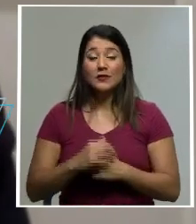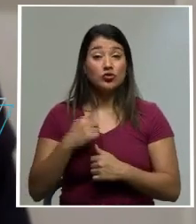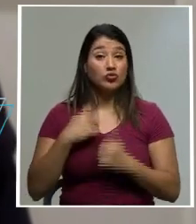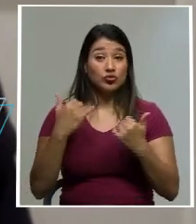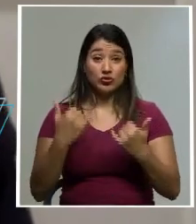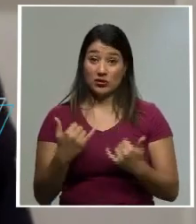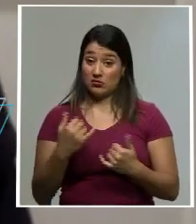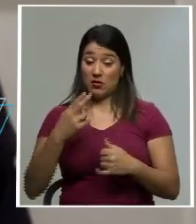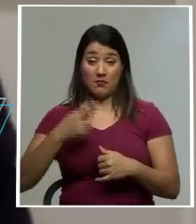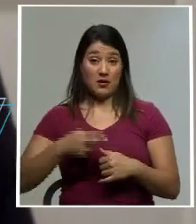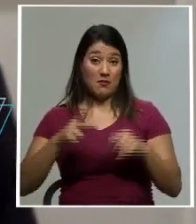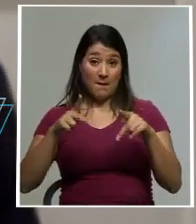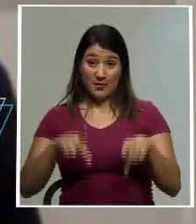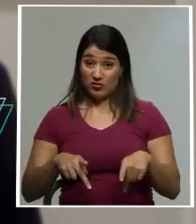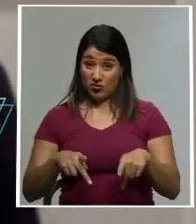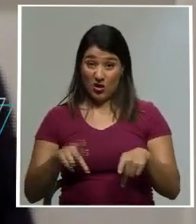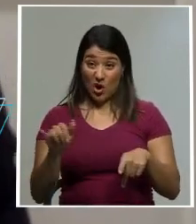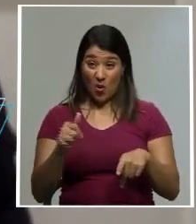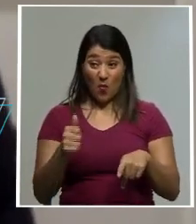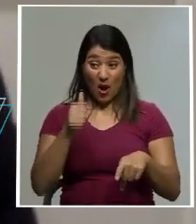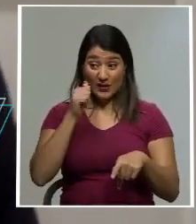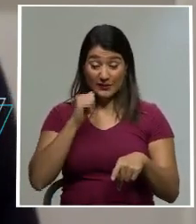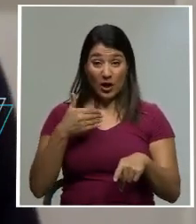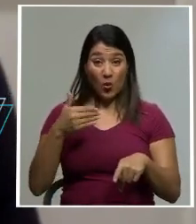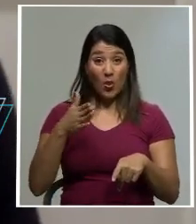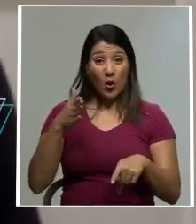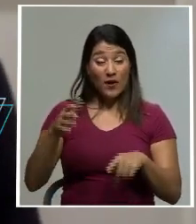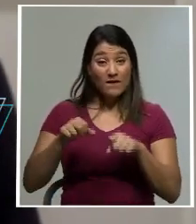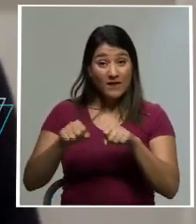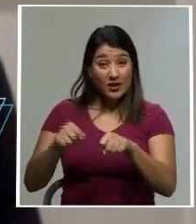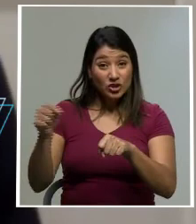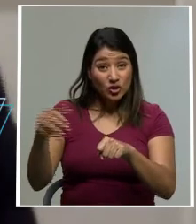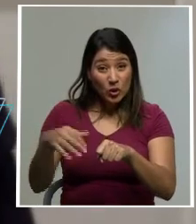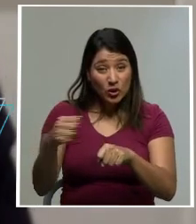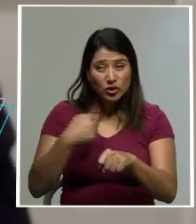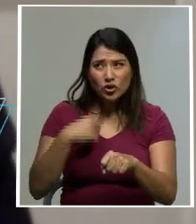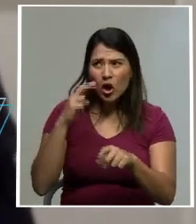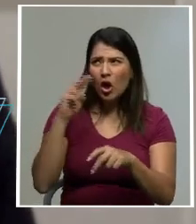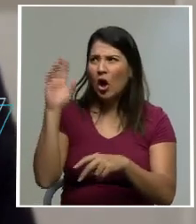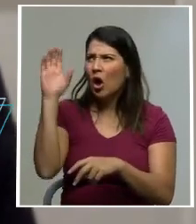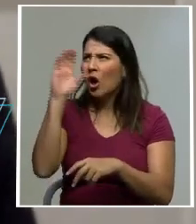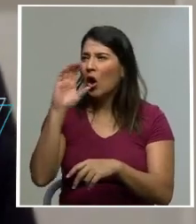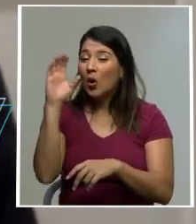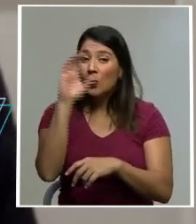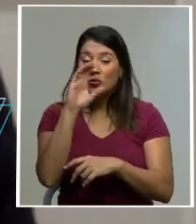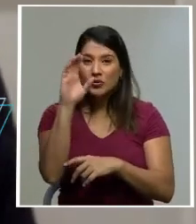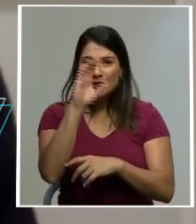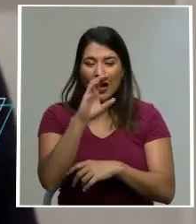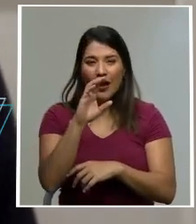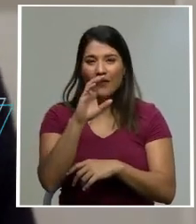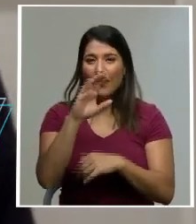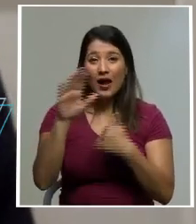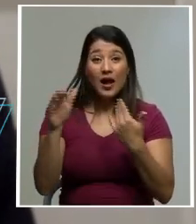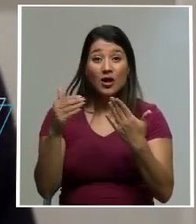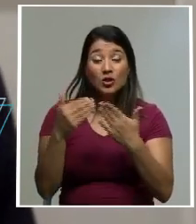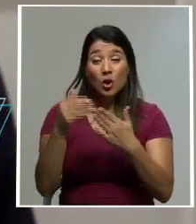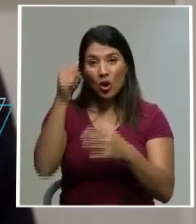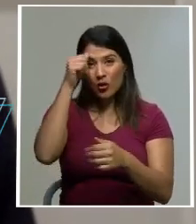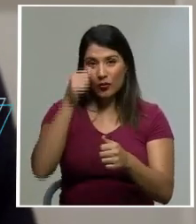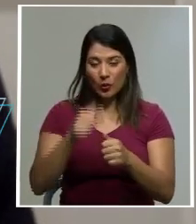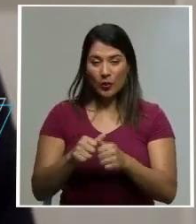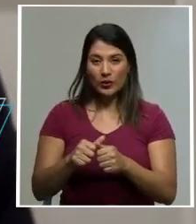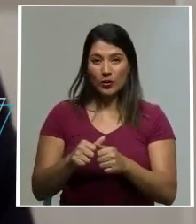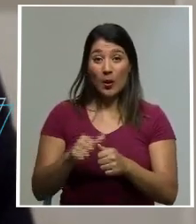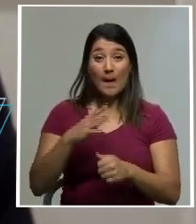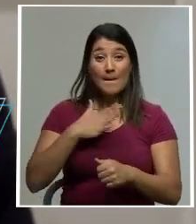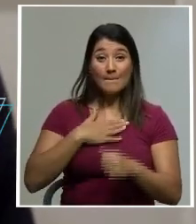soy el mismo que ayer iba al supermercado y buscaba en las latas de conserva todos sus recuerdos.